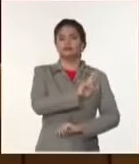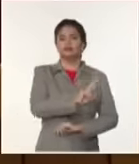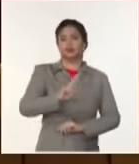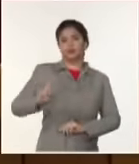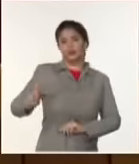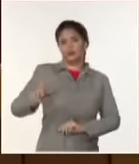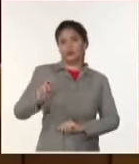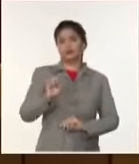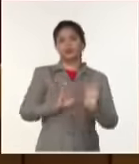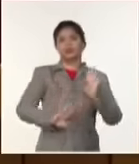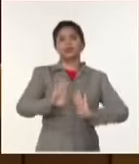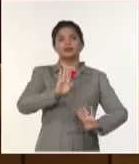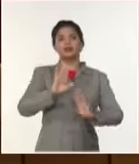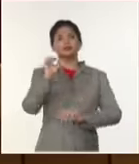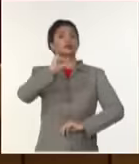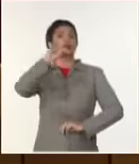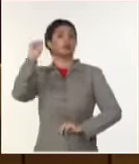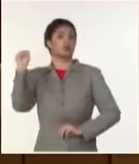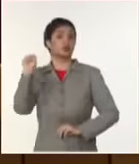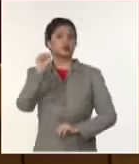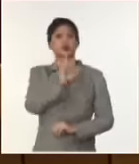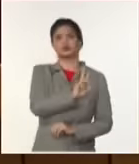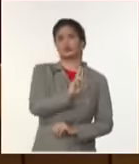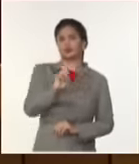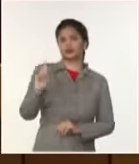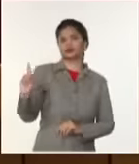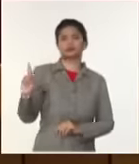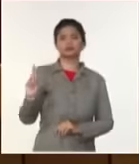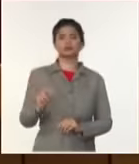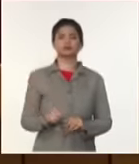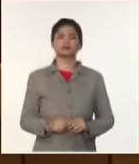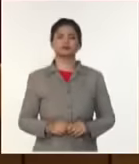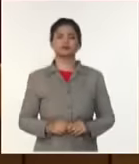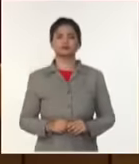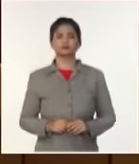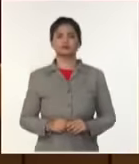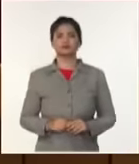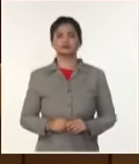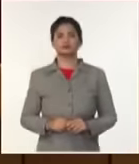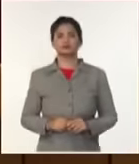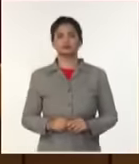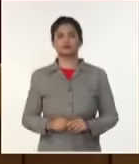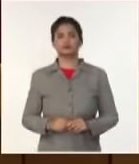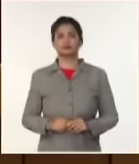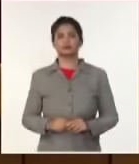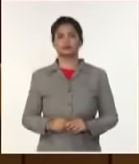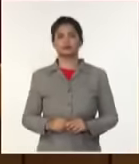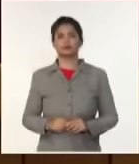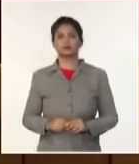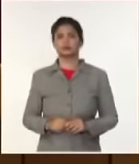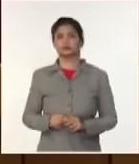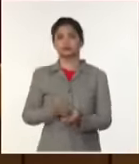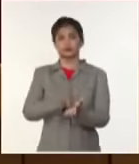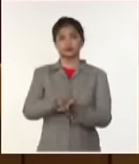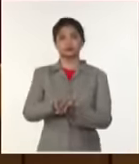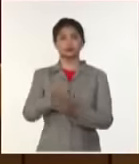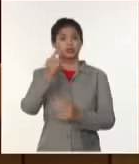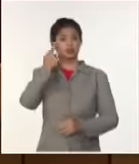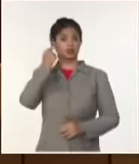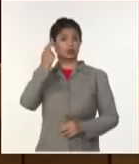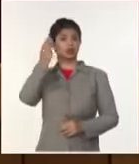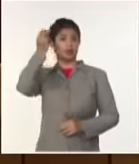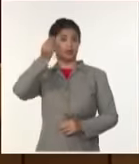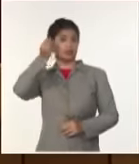materiales y humanos con los que contamos y a partir de una noción realista y actualizada, mantener despierto el pensamiento para